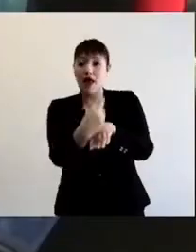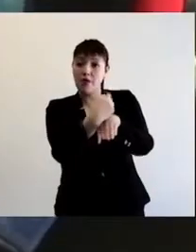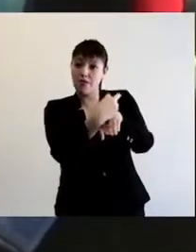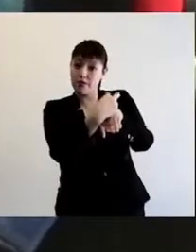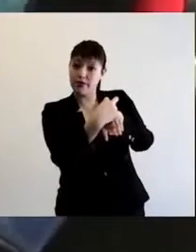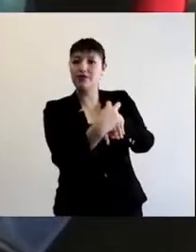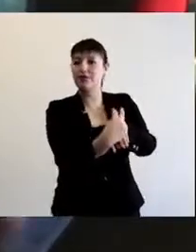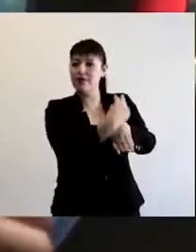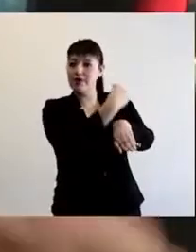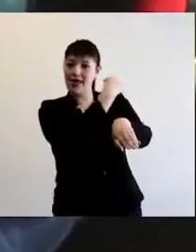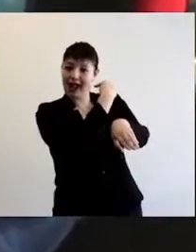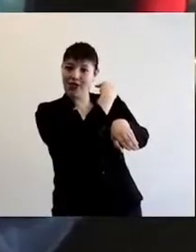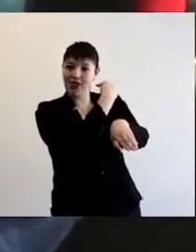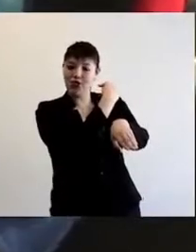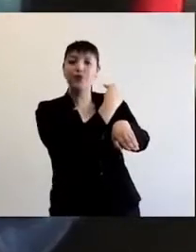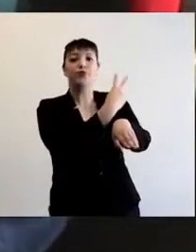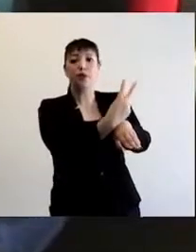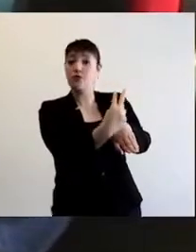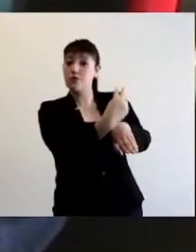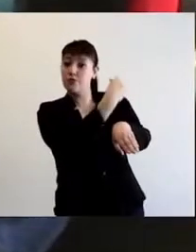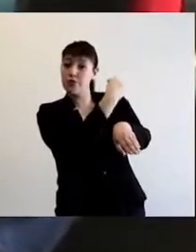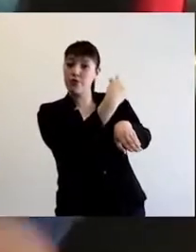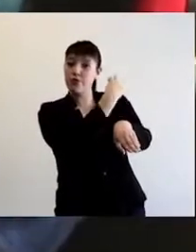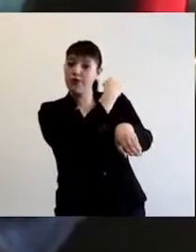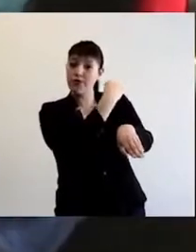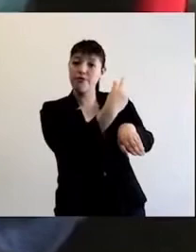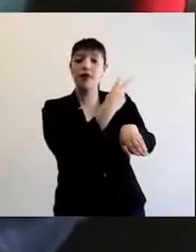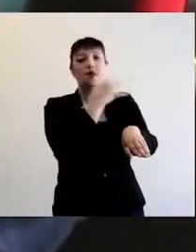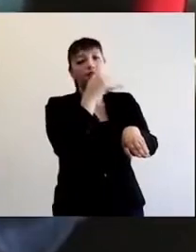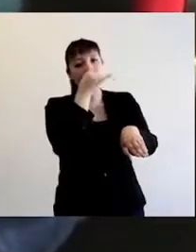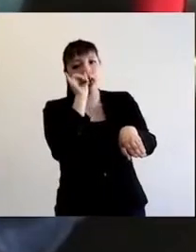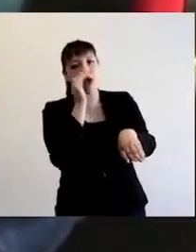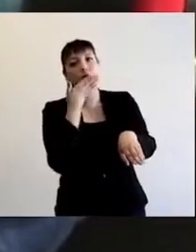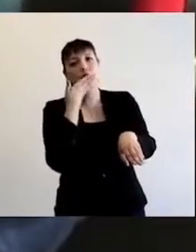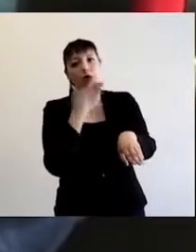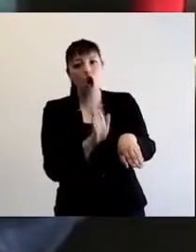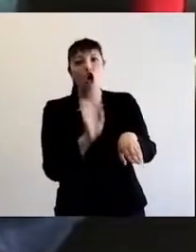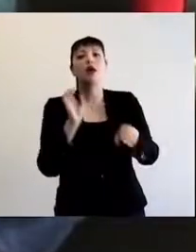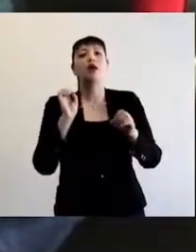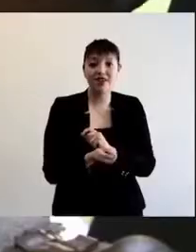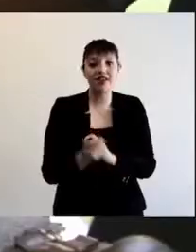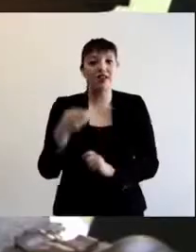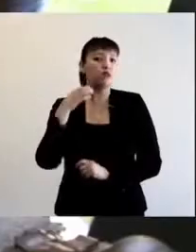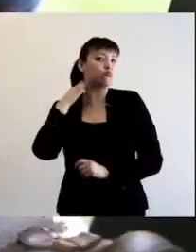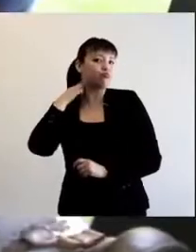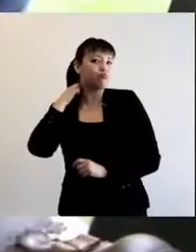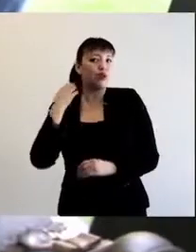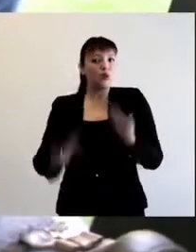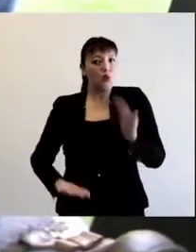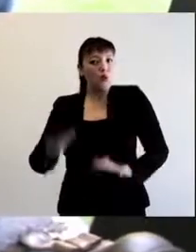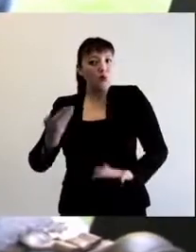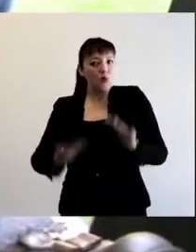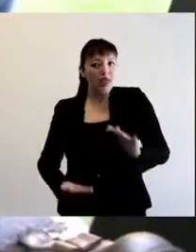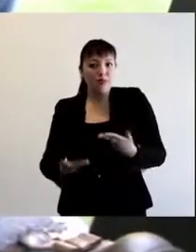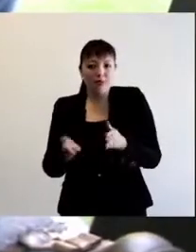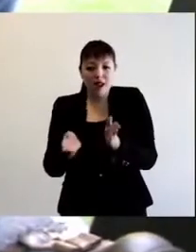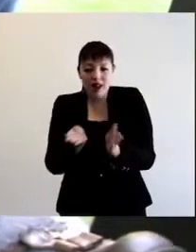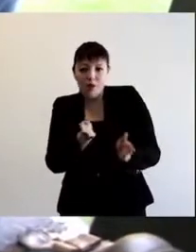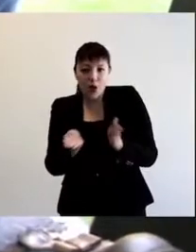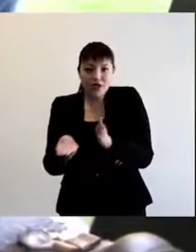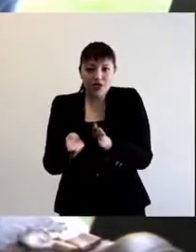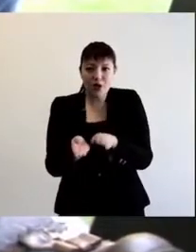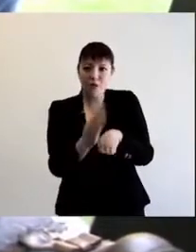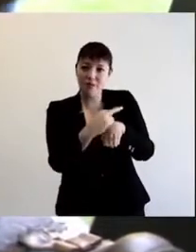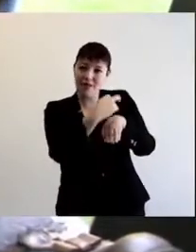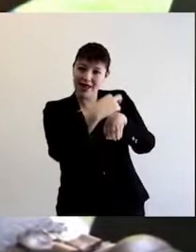implica, por ejemplo, si tu niño ya utiliza una silla, esto no implica que tengas que comprar una silla nueva. Uh-huh. ¿Ya? Si tú, por ejemplo, tu niño tiene 4 años, tú